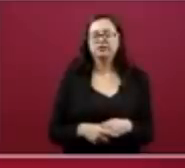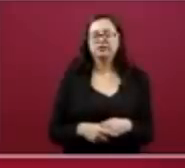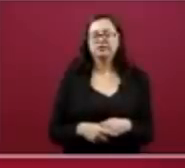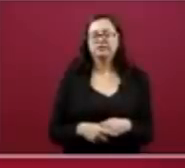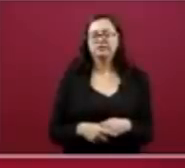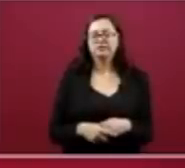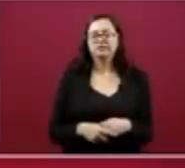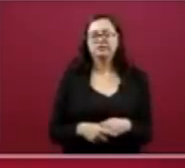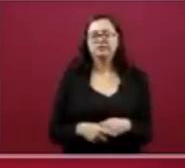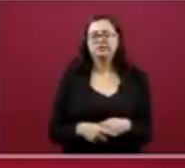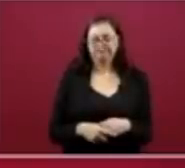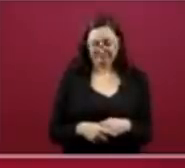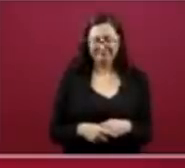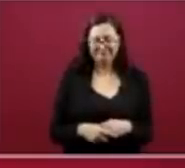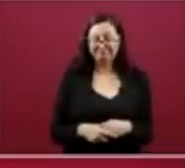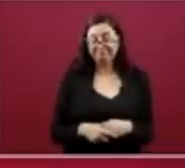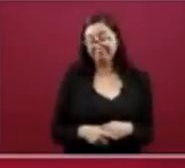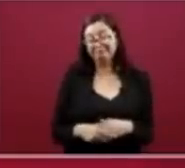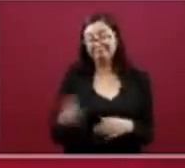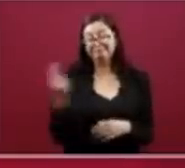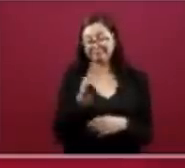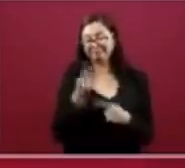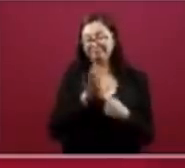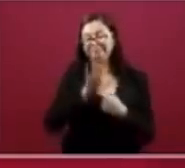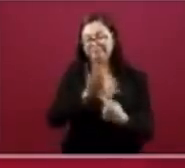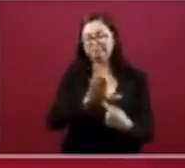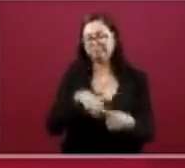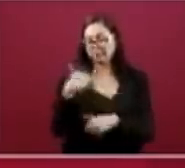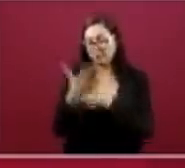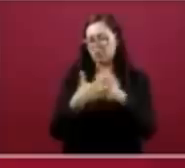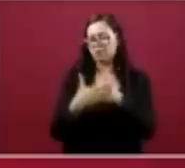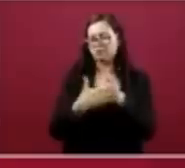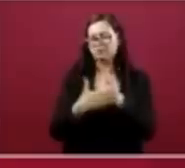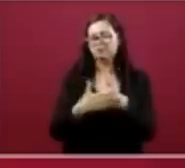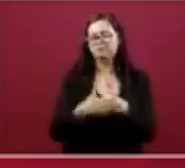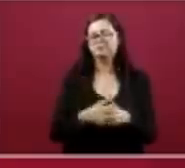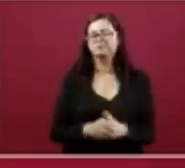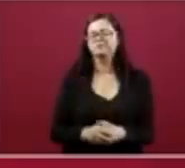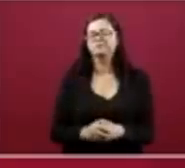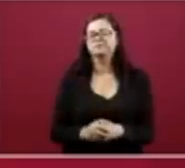Ya vamos a hablar de eso más adelante. O mire,